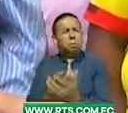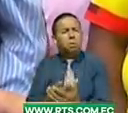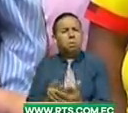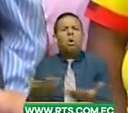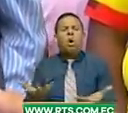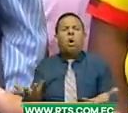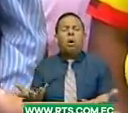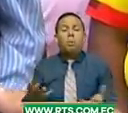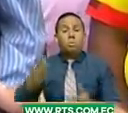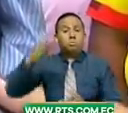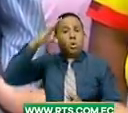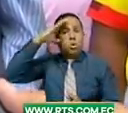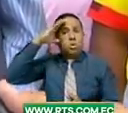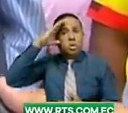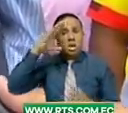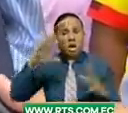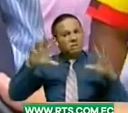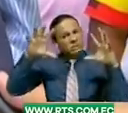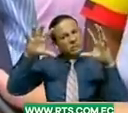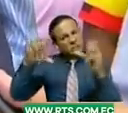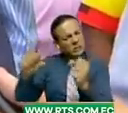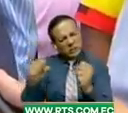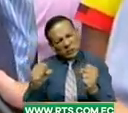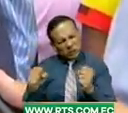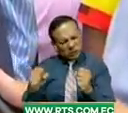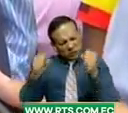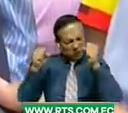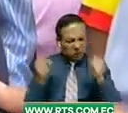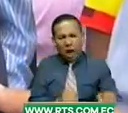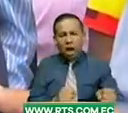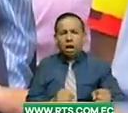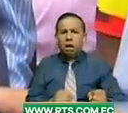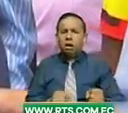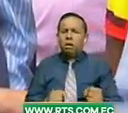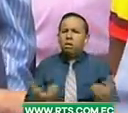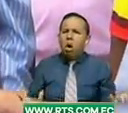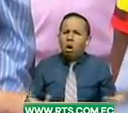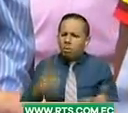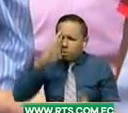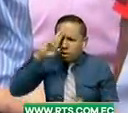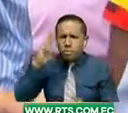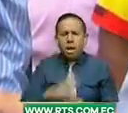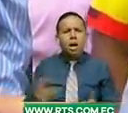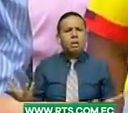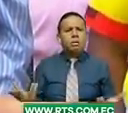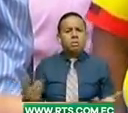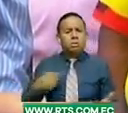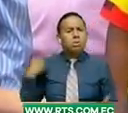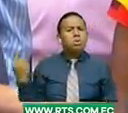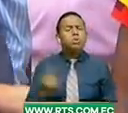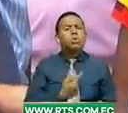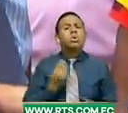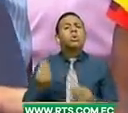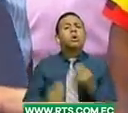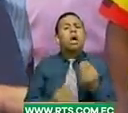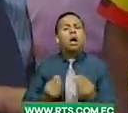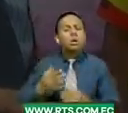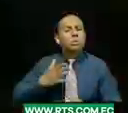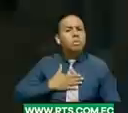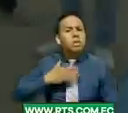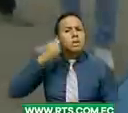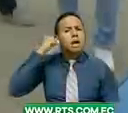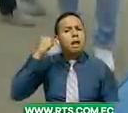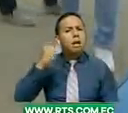la fuerza, la tomaron por los brazos, la estrujaron. Y no debe de ser así porque nosotros simplemente estamos reclamando nuestros